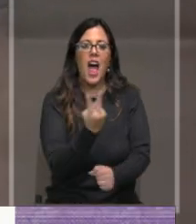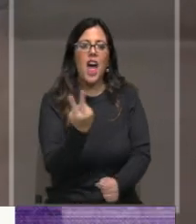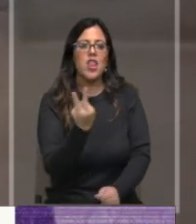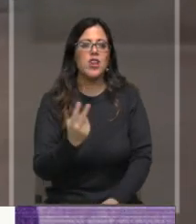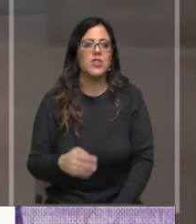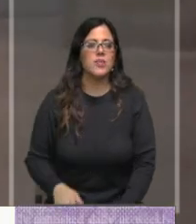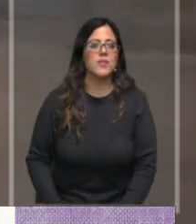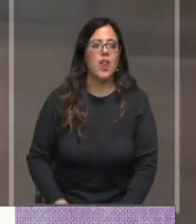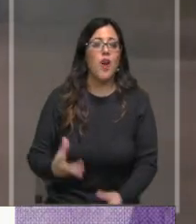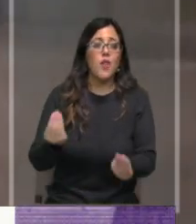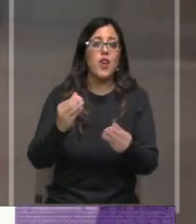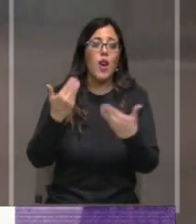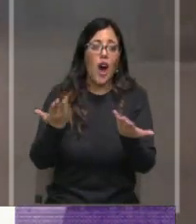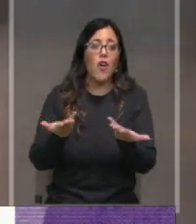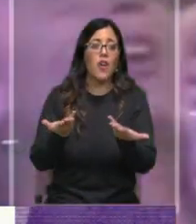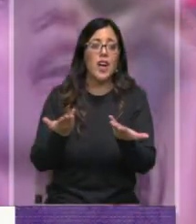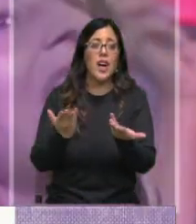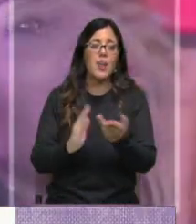No, pero yo...